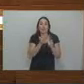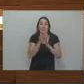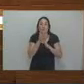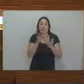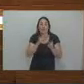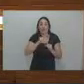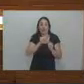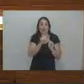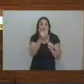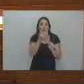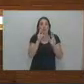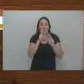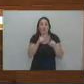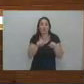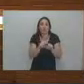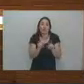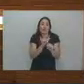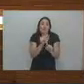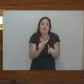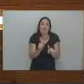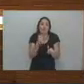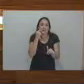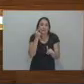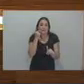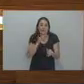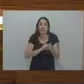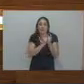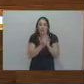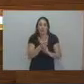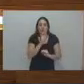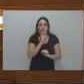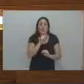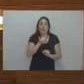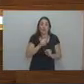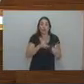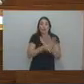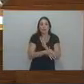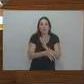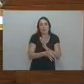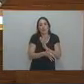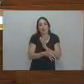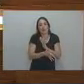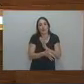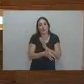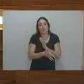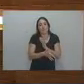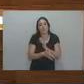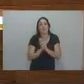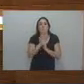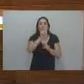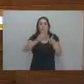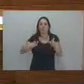son percibidas como inercias que hay que corregir. Esto, sin embargo, no se tiene por qué traducir, por supuesto, en agravios